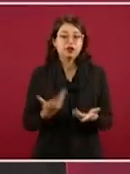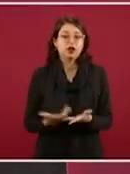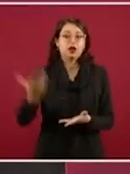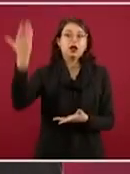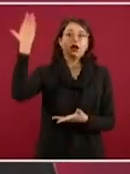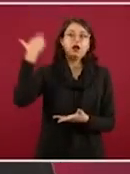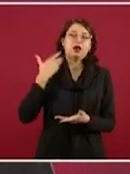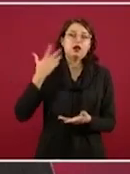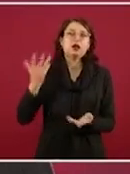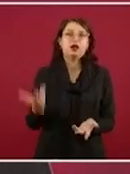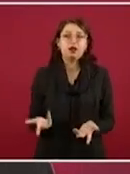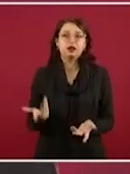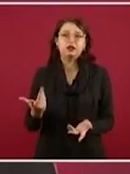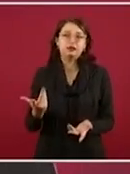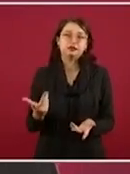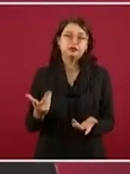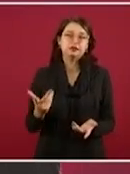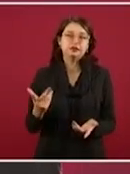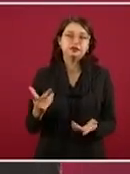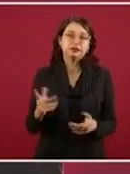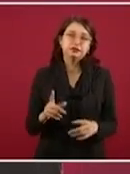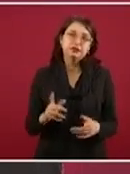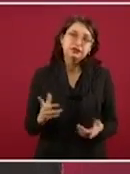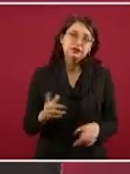Esto les va a costar trabajo,